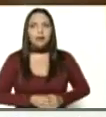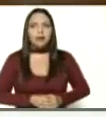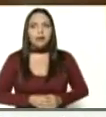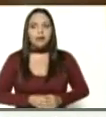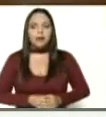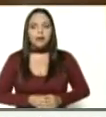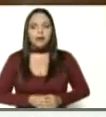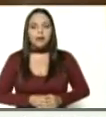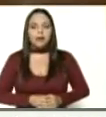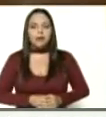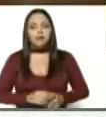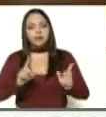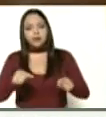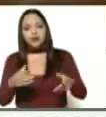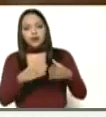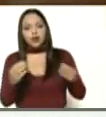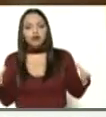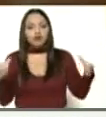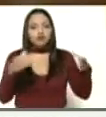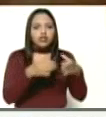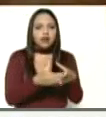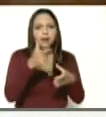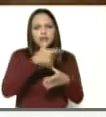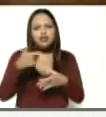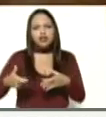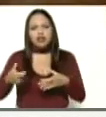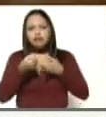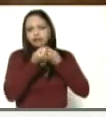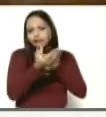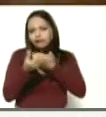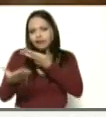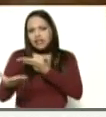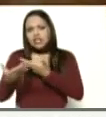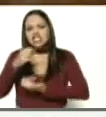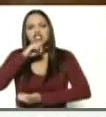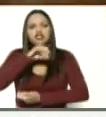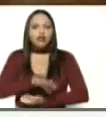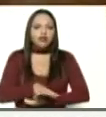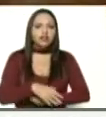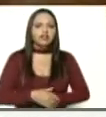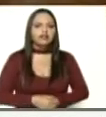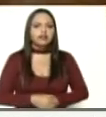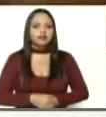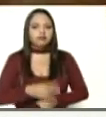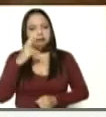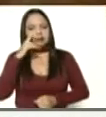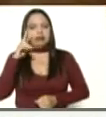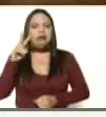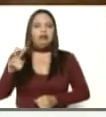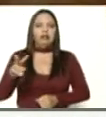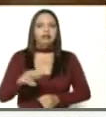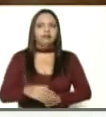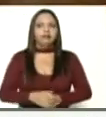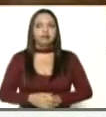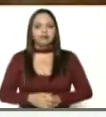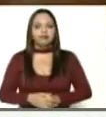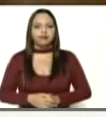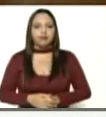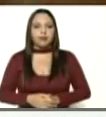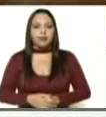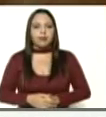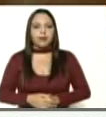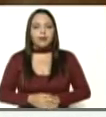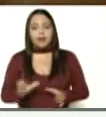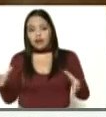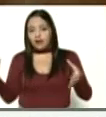Y bueno, a todos los que nos hemos reunido aquí, los historiadores e historiadoras que por allá los veo, ¿no? Ese cuerpo,